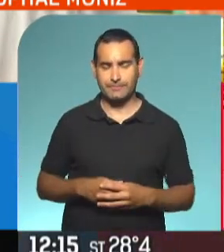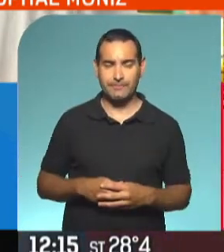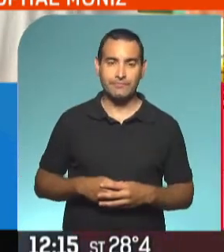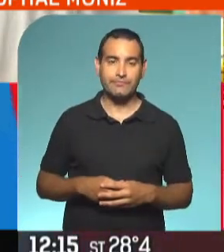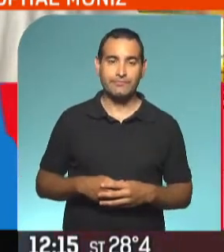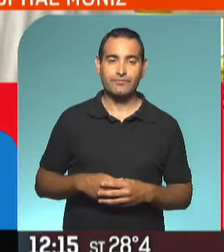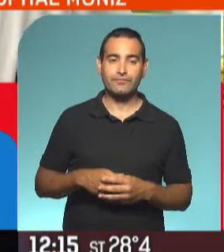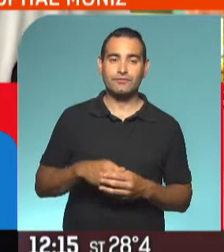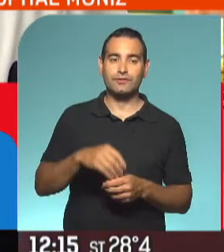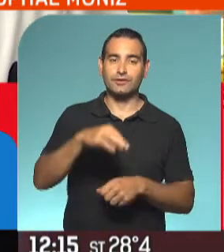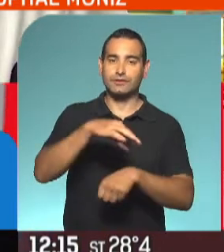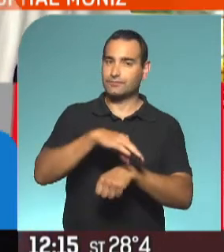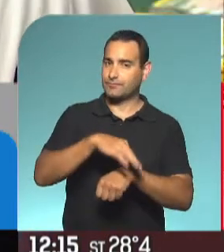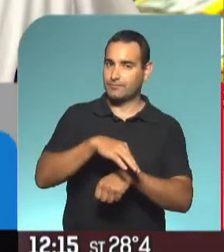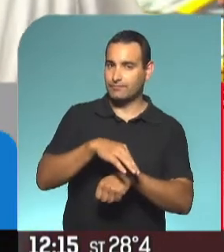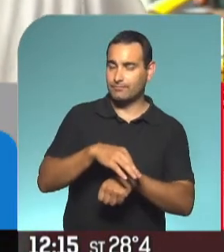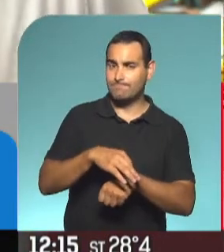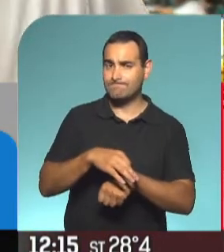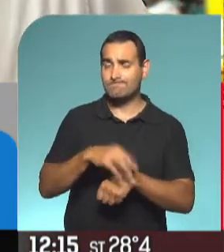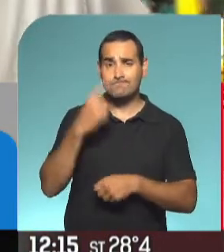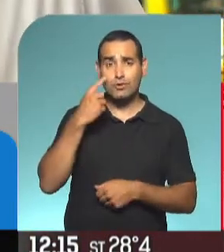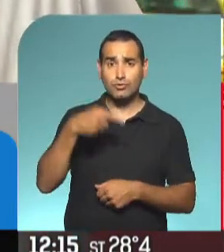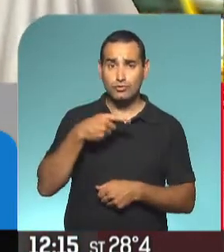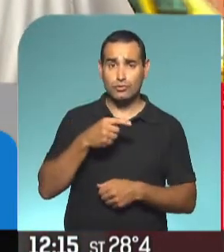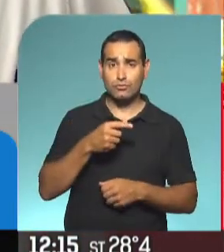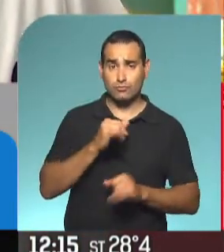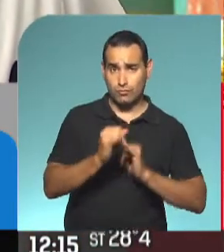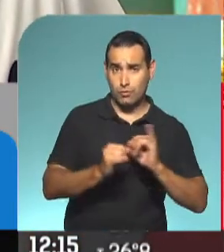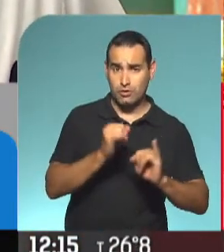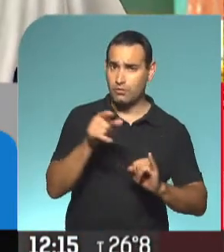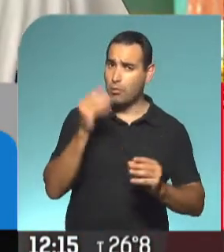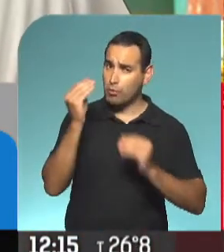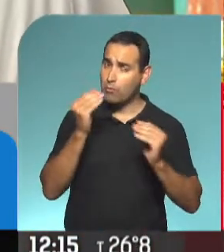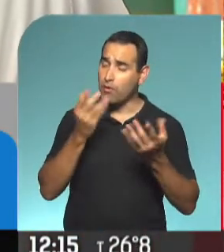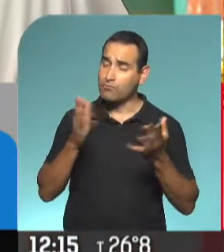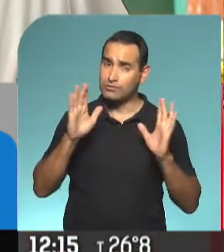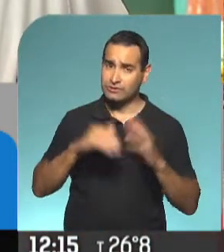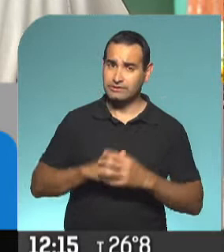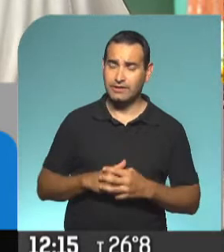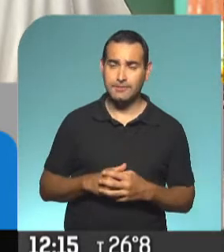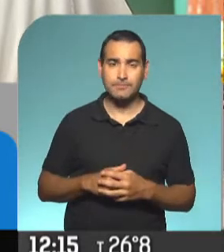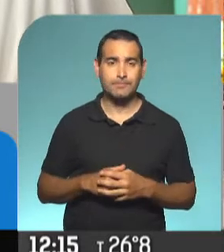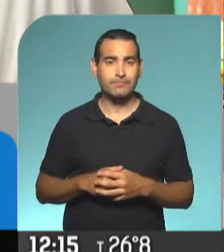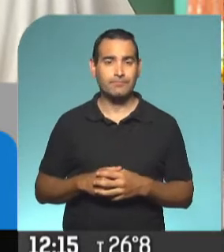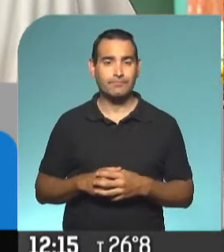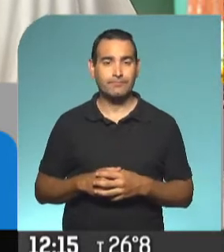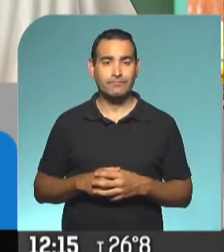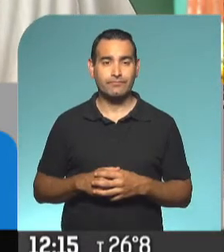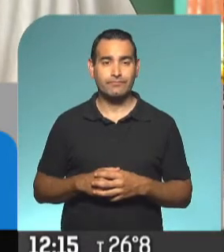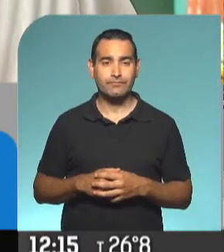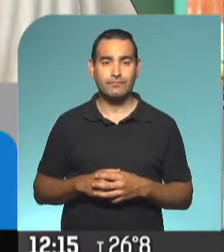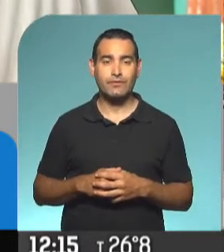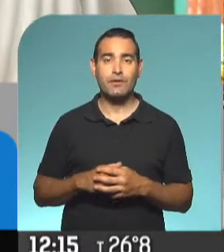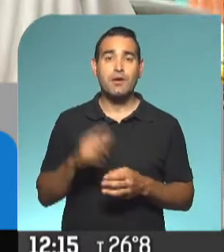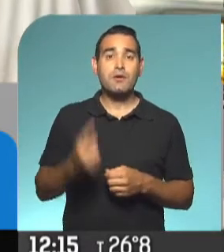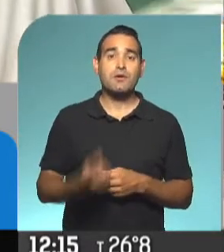Doctor, me parece que hay preocupación con este dato que le voy a dar, o debería haberla, porque Diga se detectó un primer